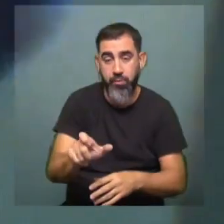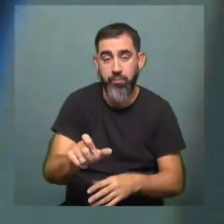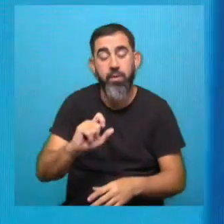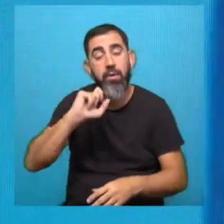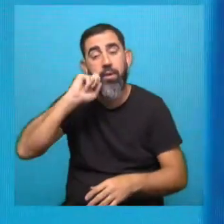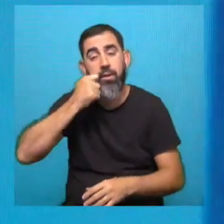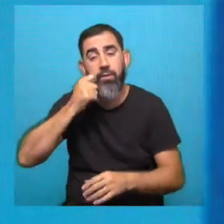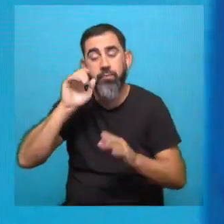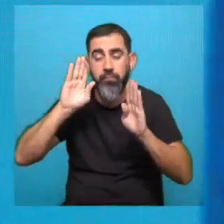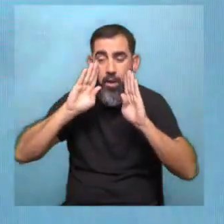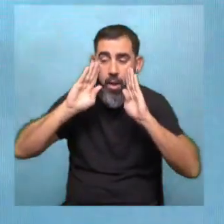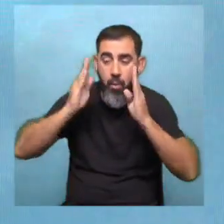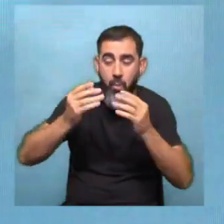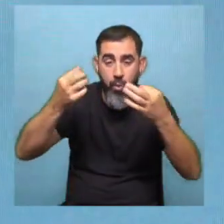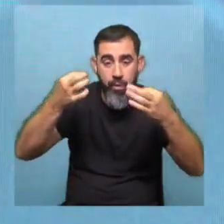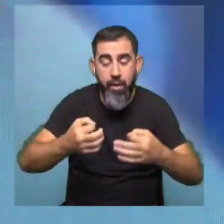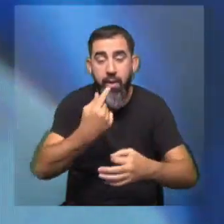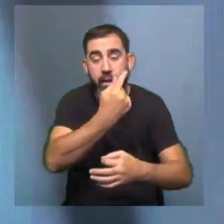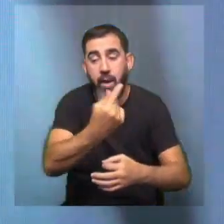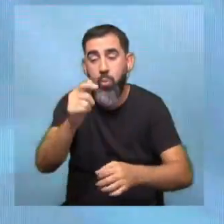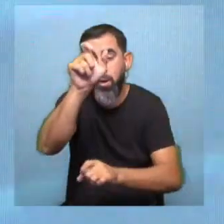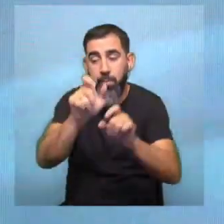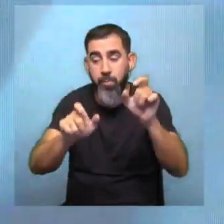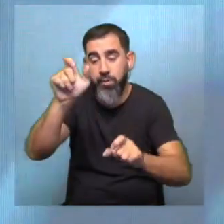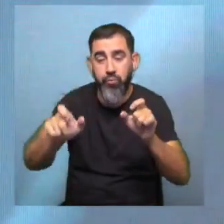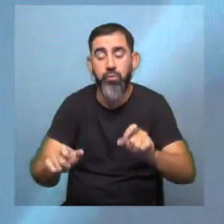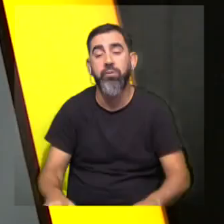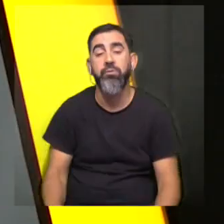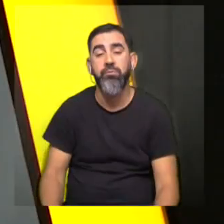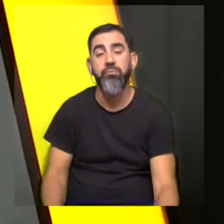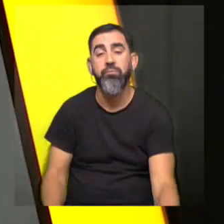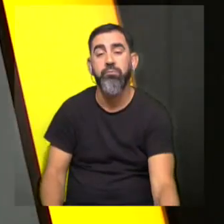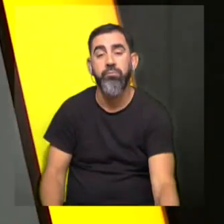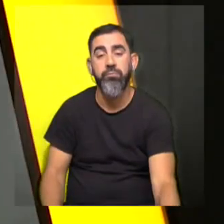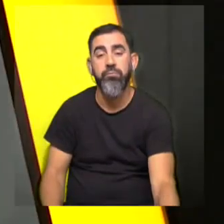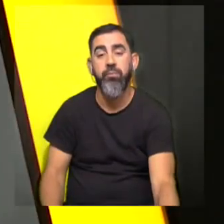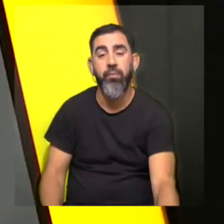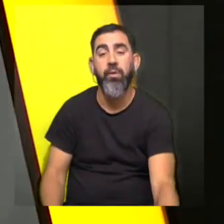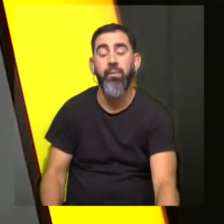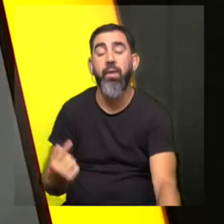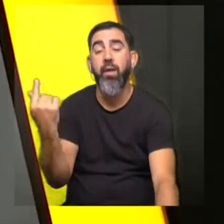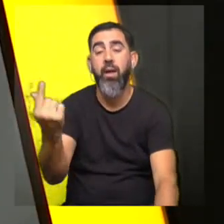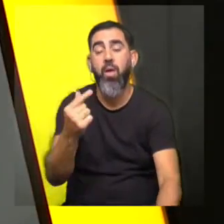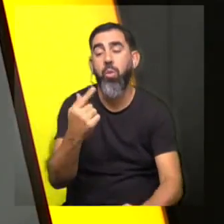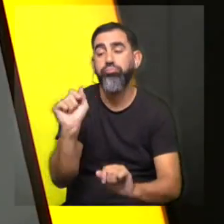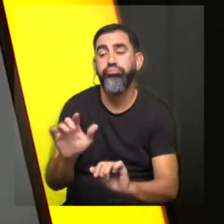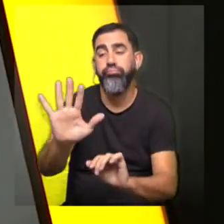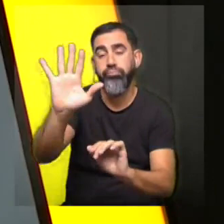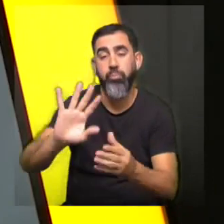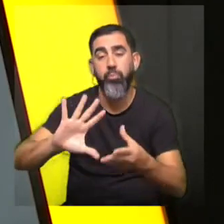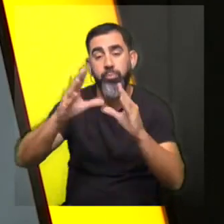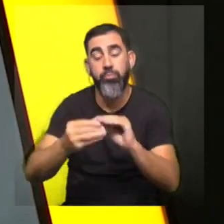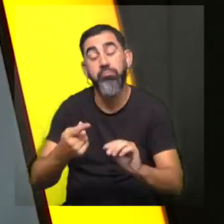lindos los abordajes puntuales de cada una de las personas que convocaste para este informe. Por supuesto, ellos cada uno tienen como un perfil, entonces me pareció